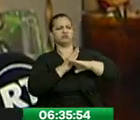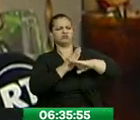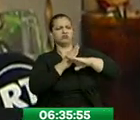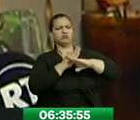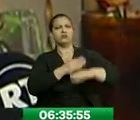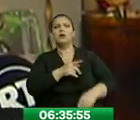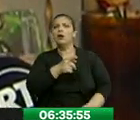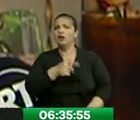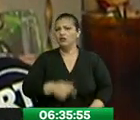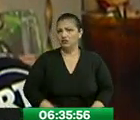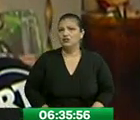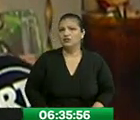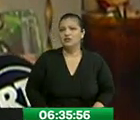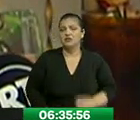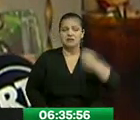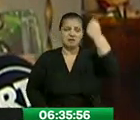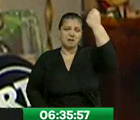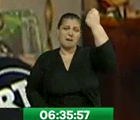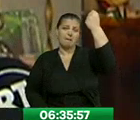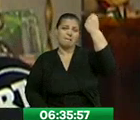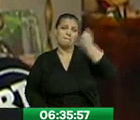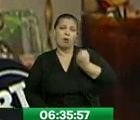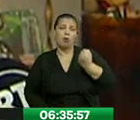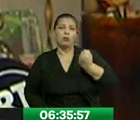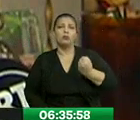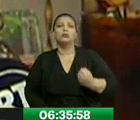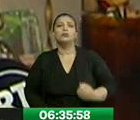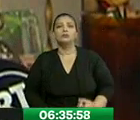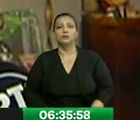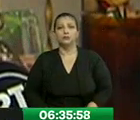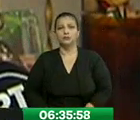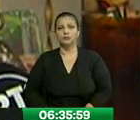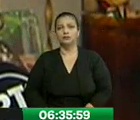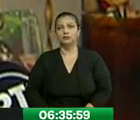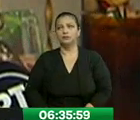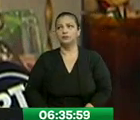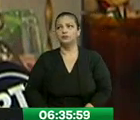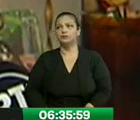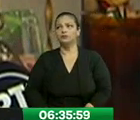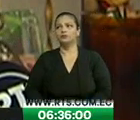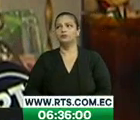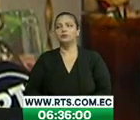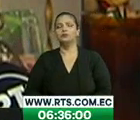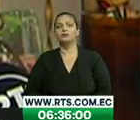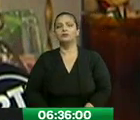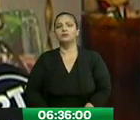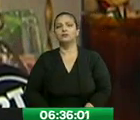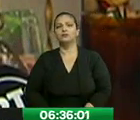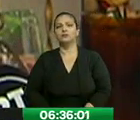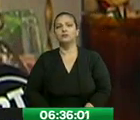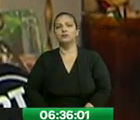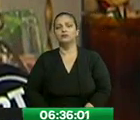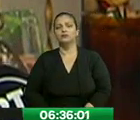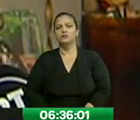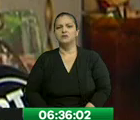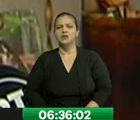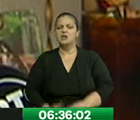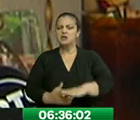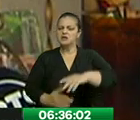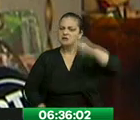estaba con el cuchillo procede a herirme, a lanzarme, o sea, cortes en los